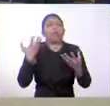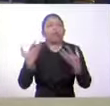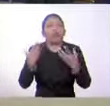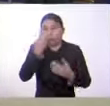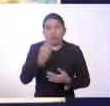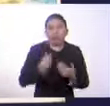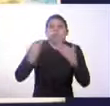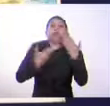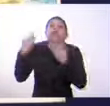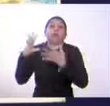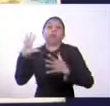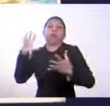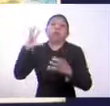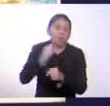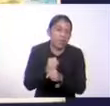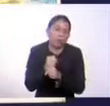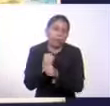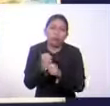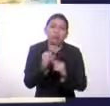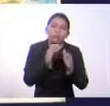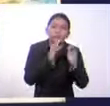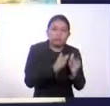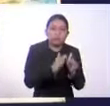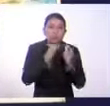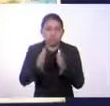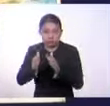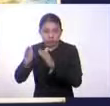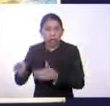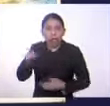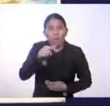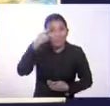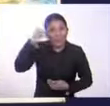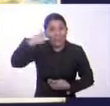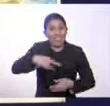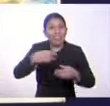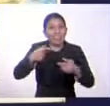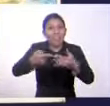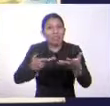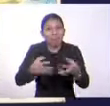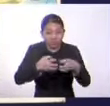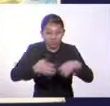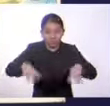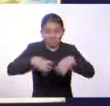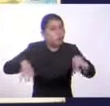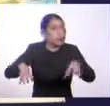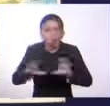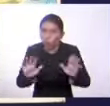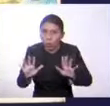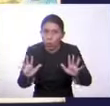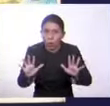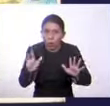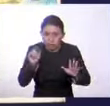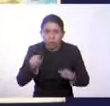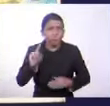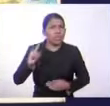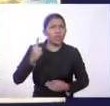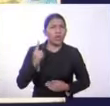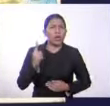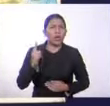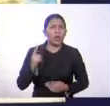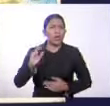unos, ofendes el conjunto. Y el punto importante aquí es que la primera etapa en el desarrollo histórico de los derechos